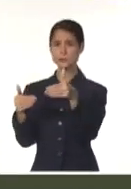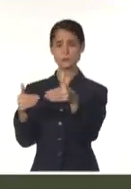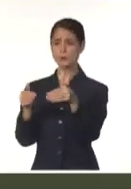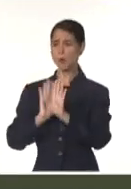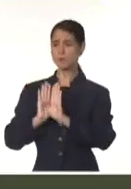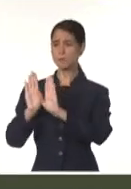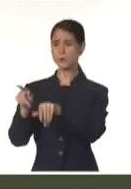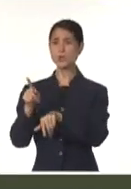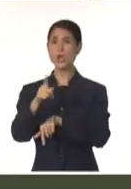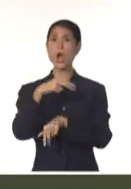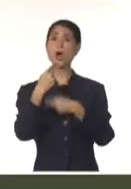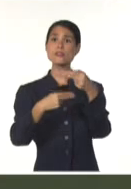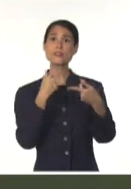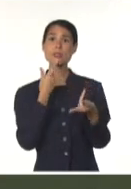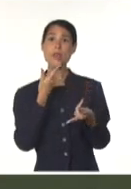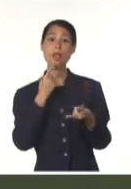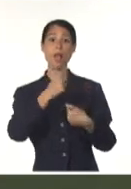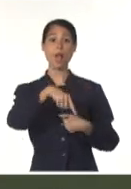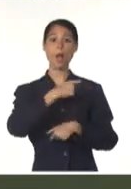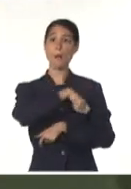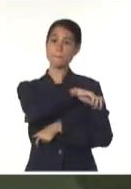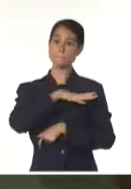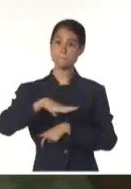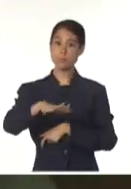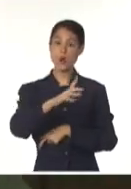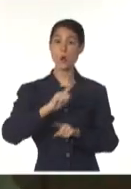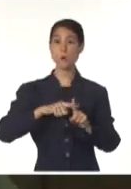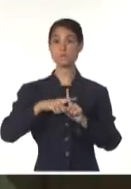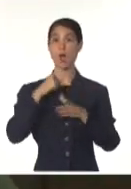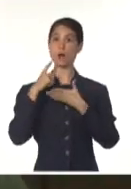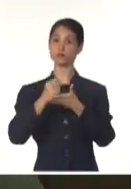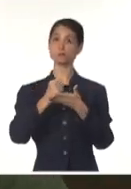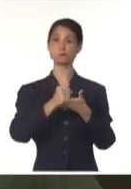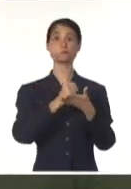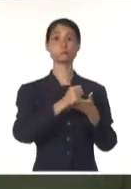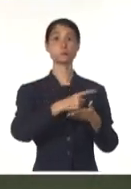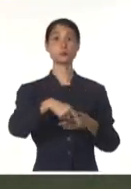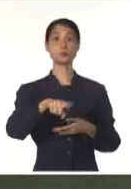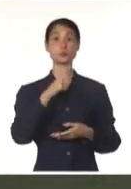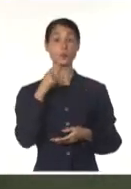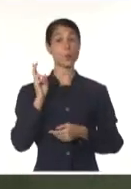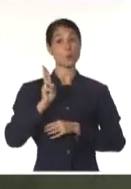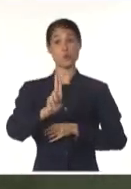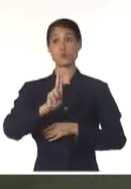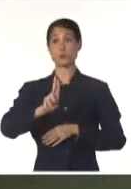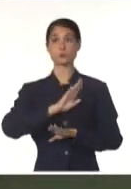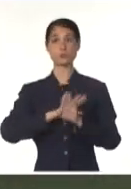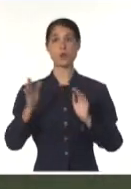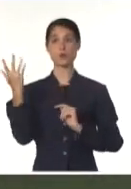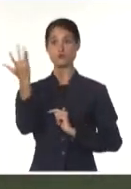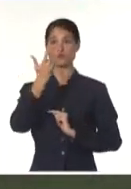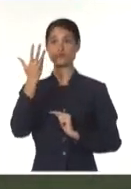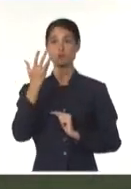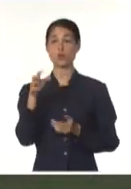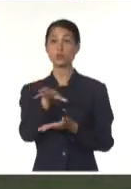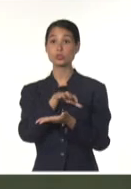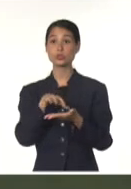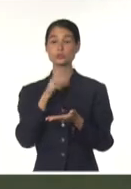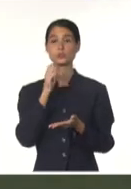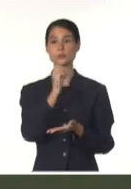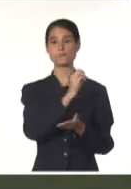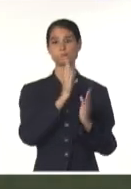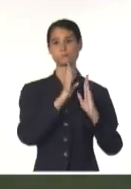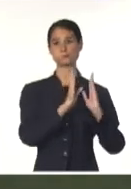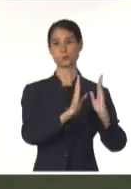la recuperación de los daños que va a ocasionar o que está ocasionando ya el ciclón